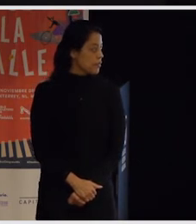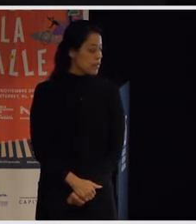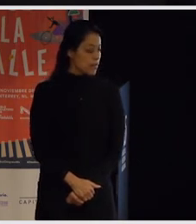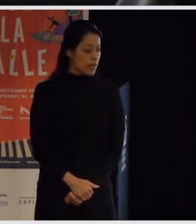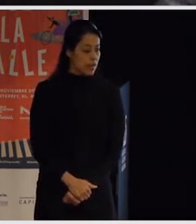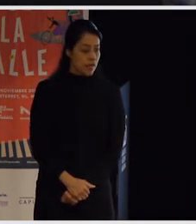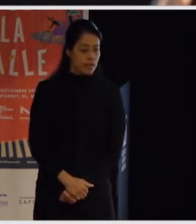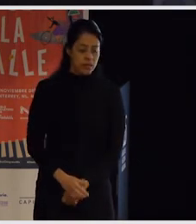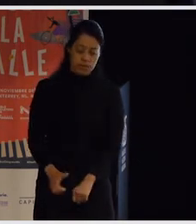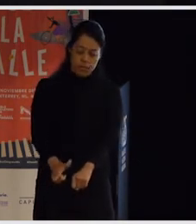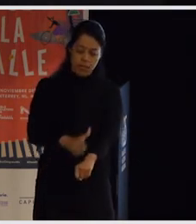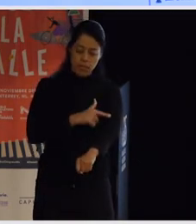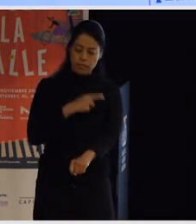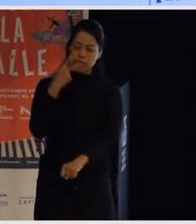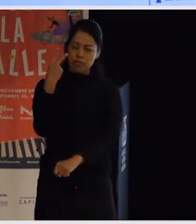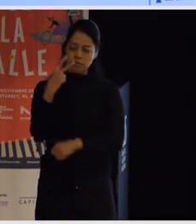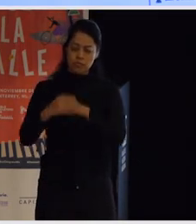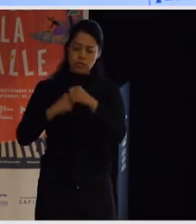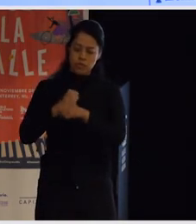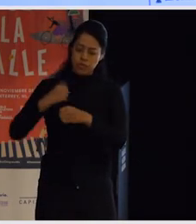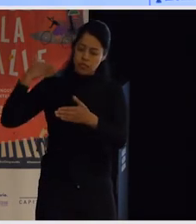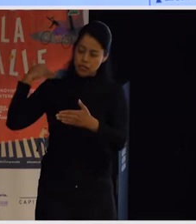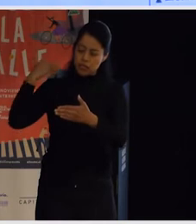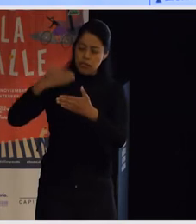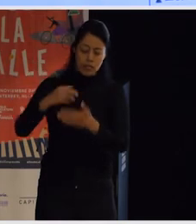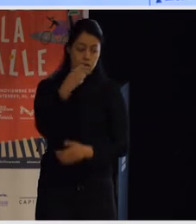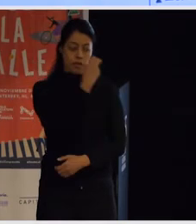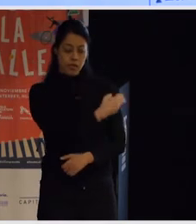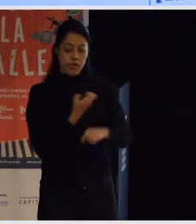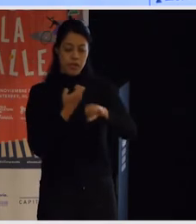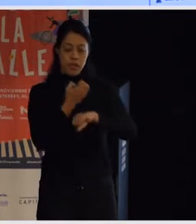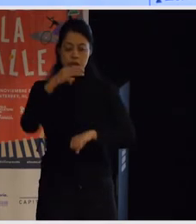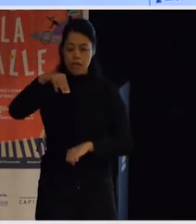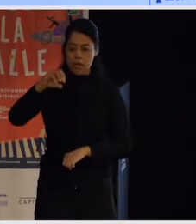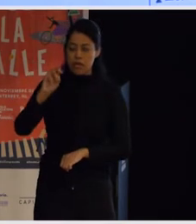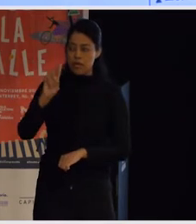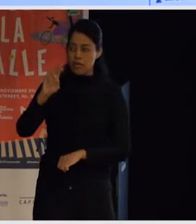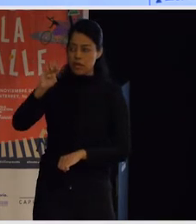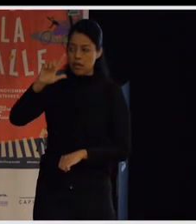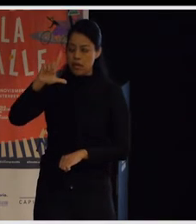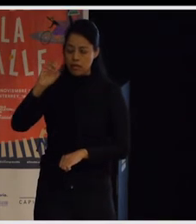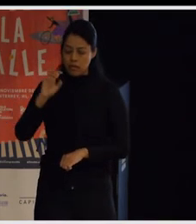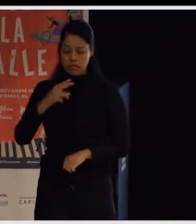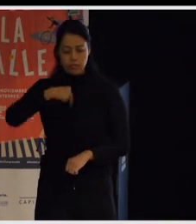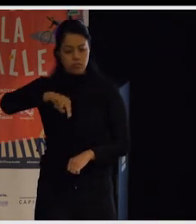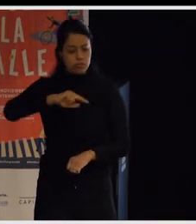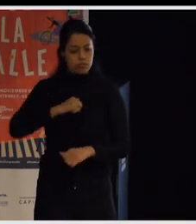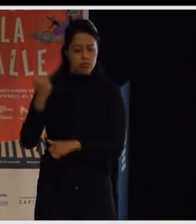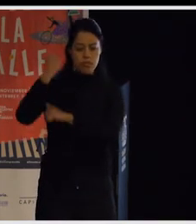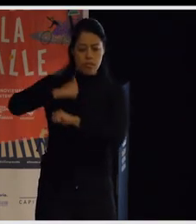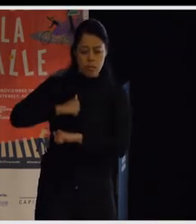bueno a lo largo de dos años es como morelos y les decía nosotros nos dimos a la tarea de recorrer